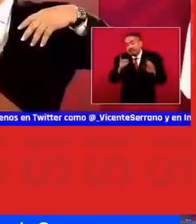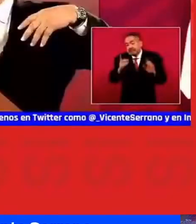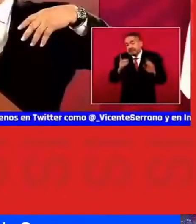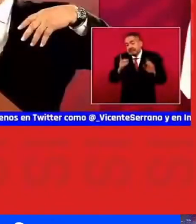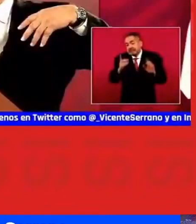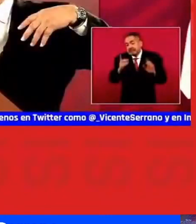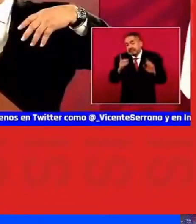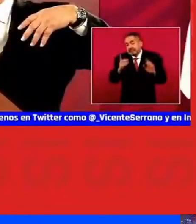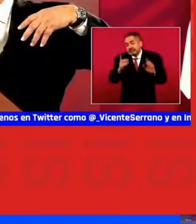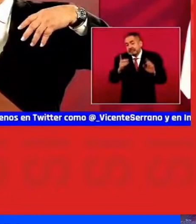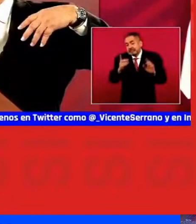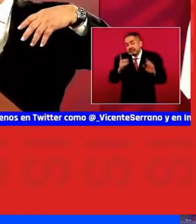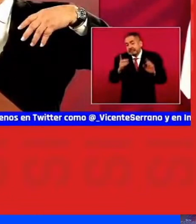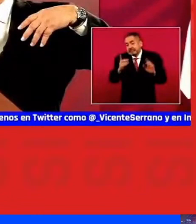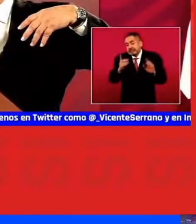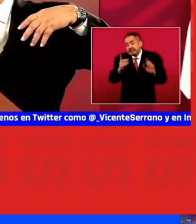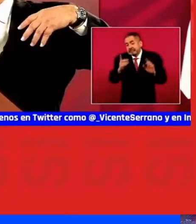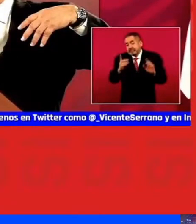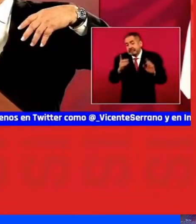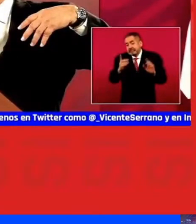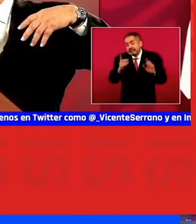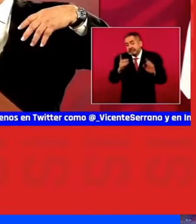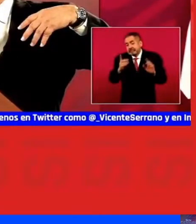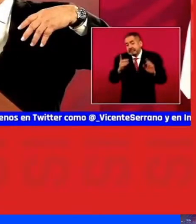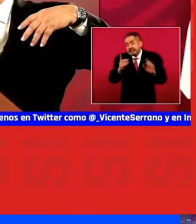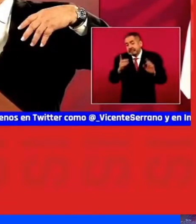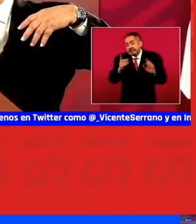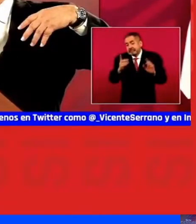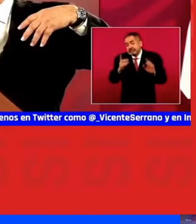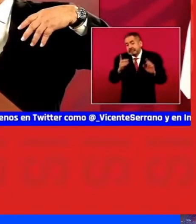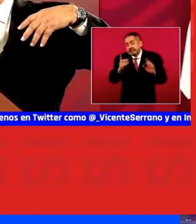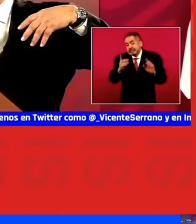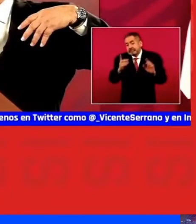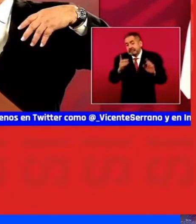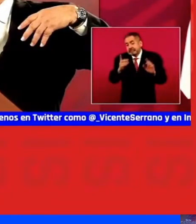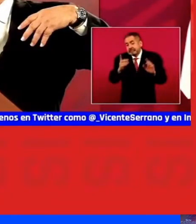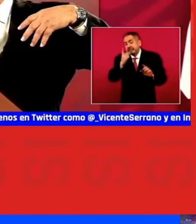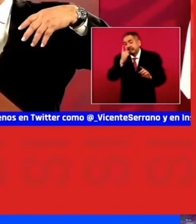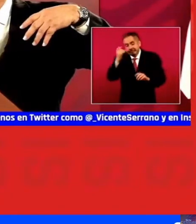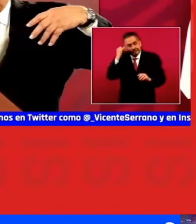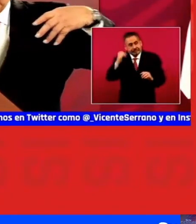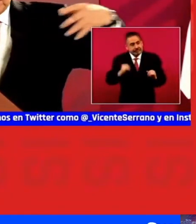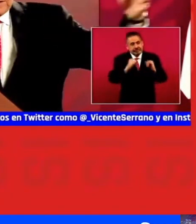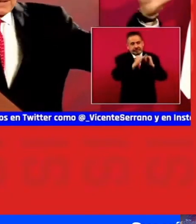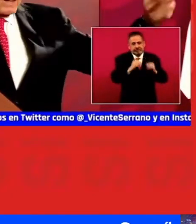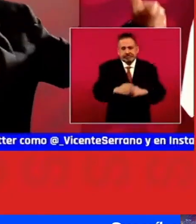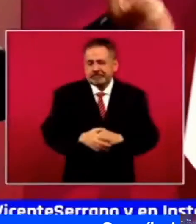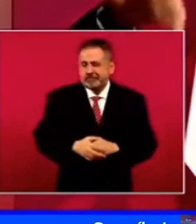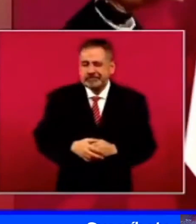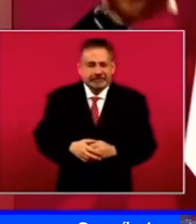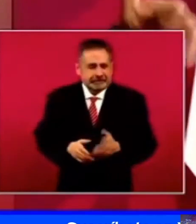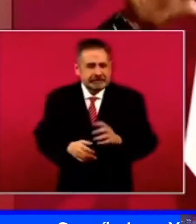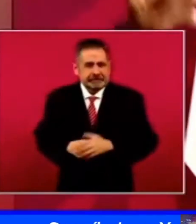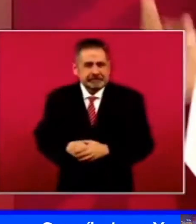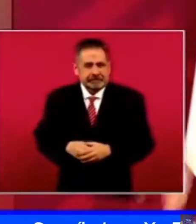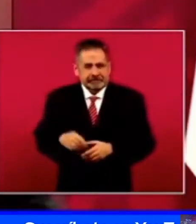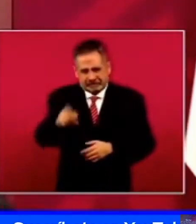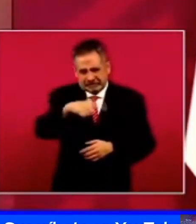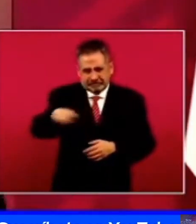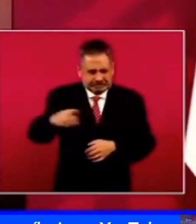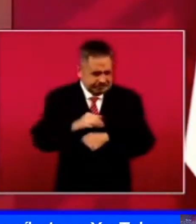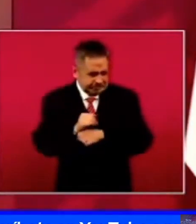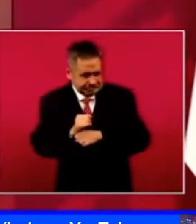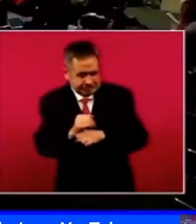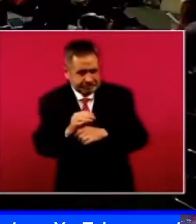apegados a la verdad aunque sea nuestra verdad que aquellos ve y escuche es cosa de que han investigaciones